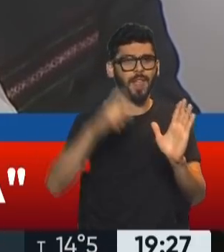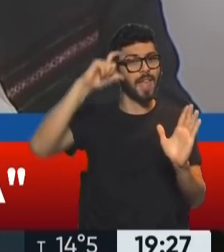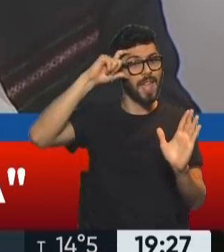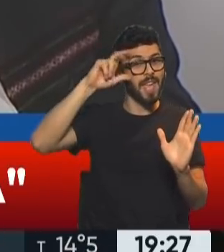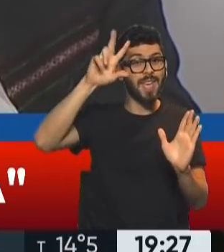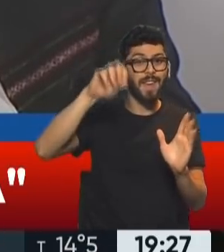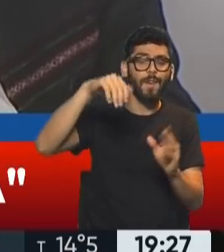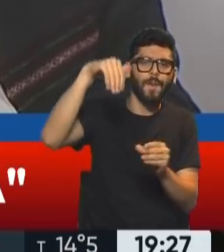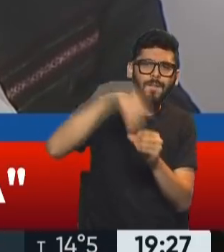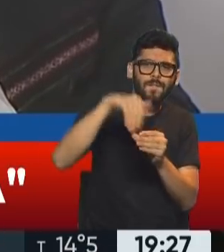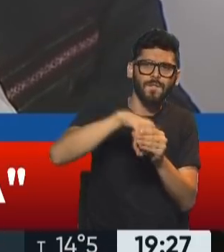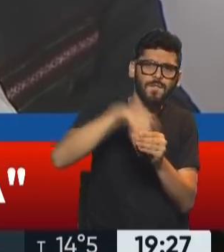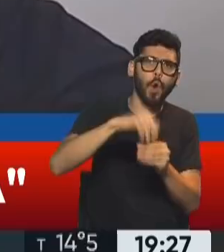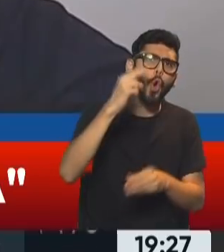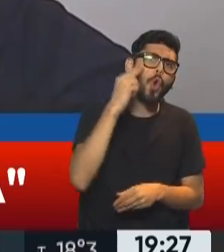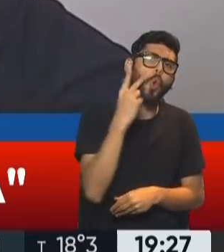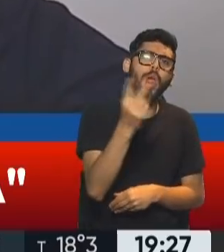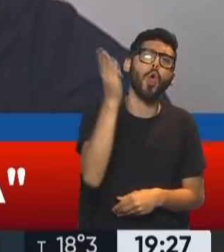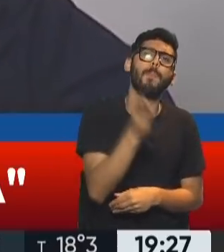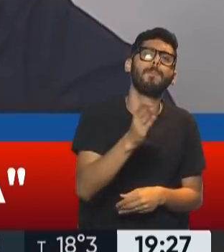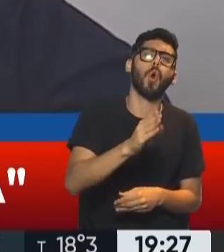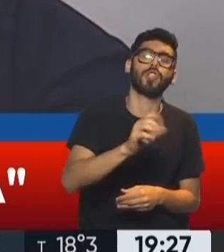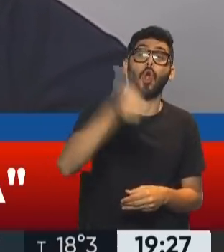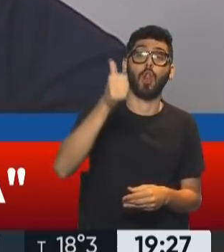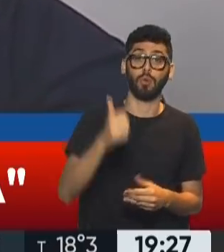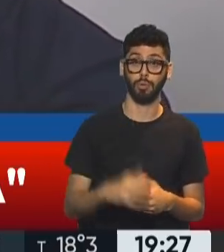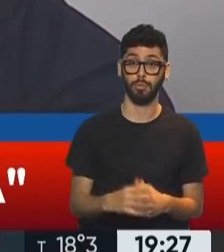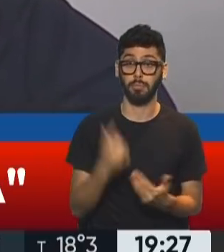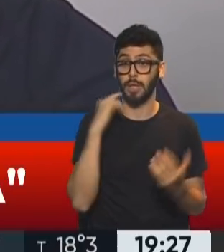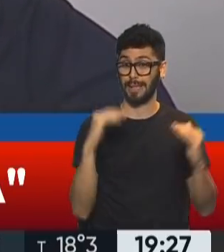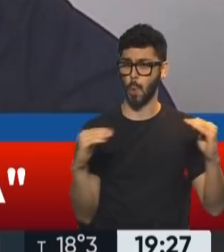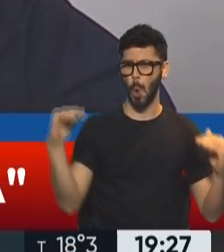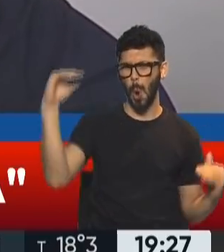con el 92% de los votos. Y claro, con semejante número,